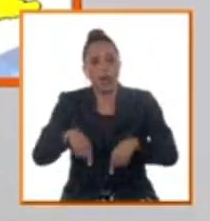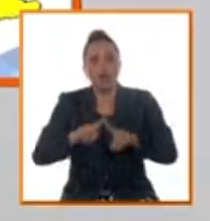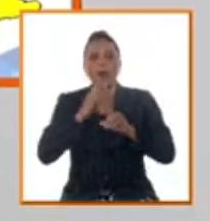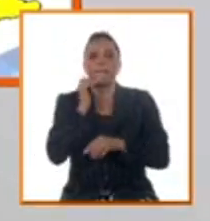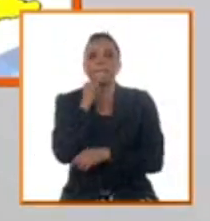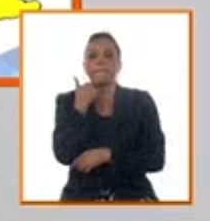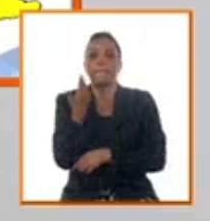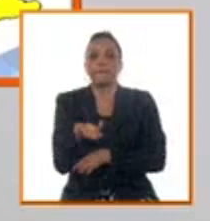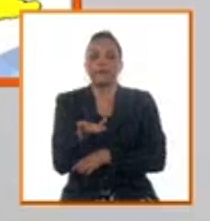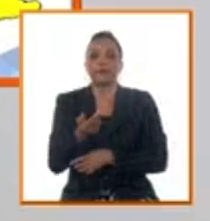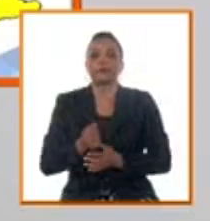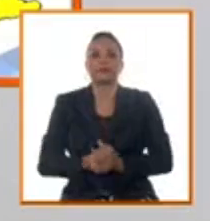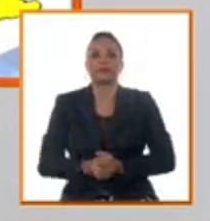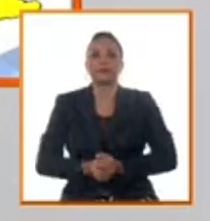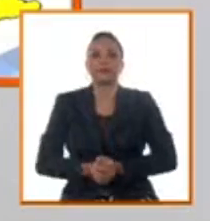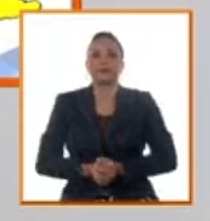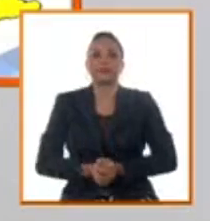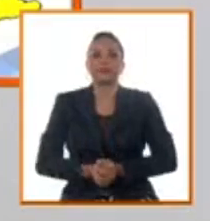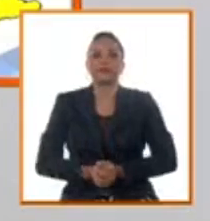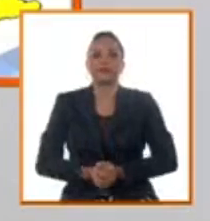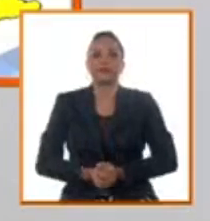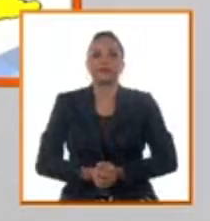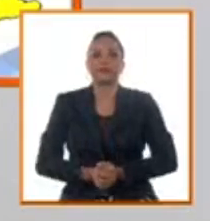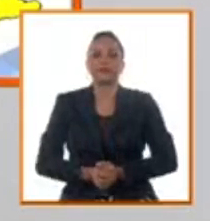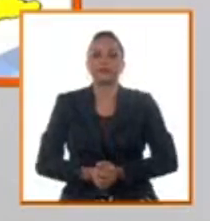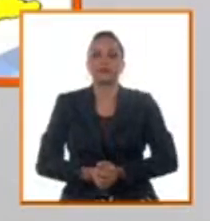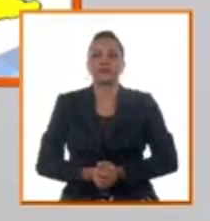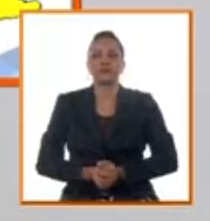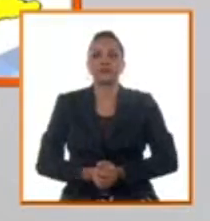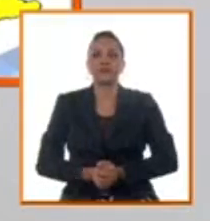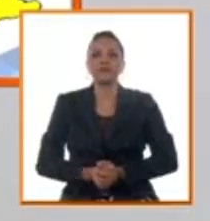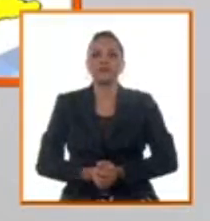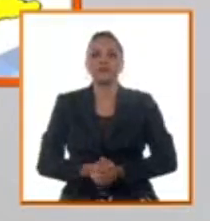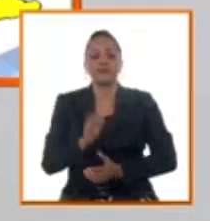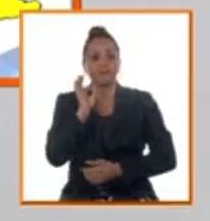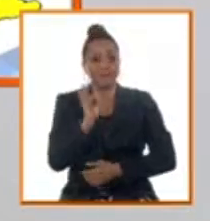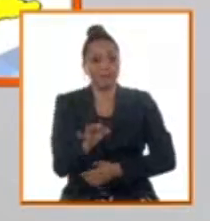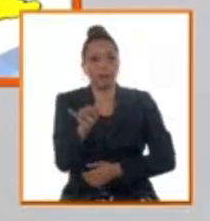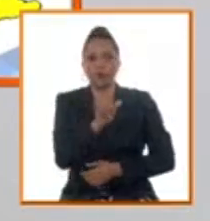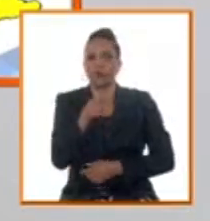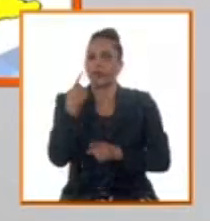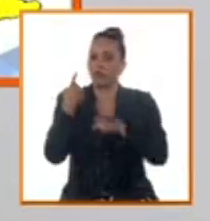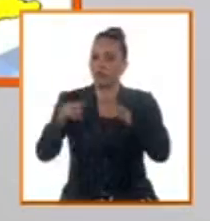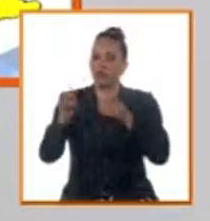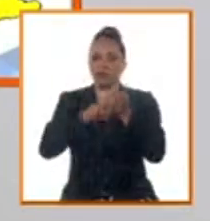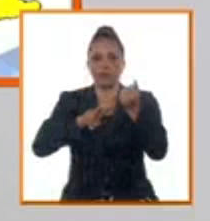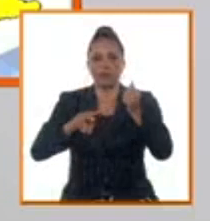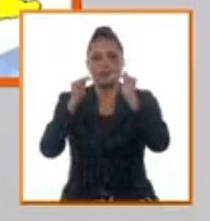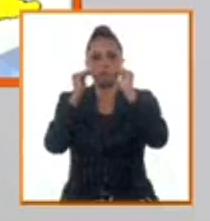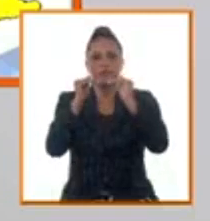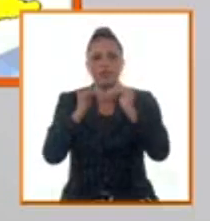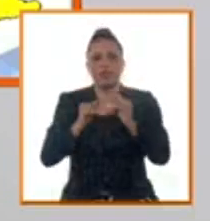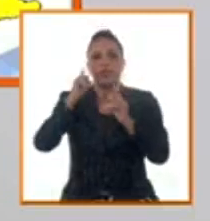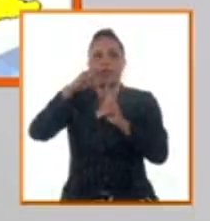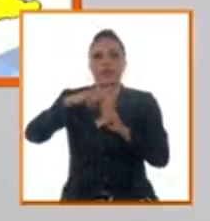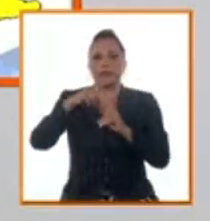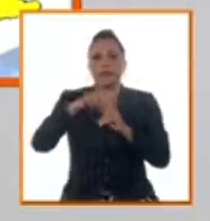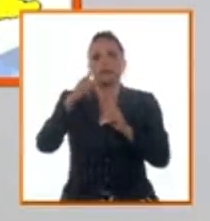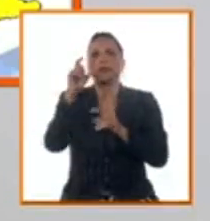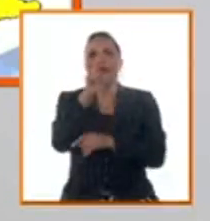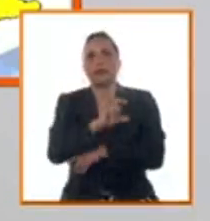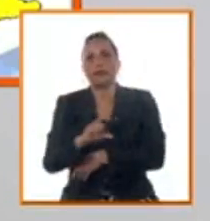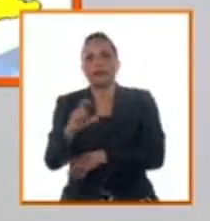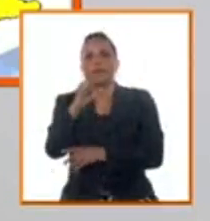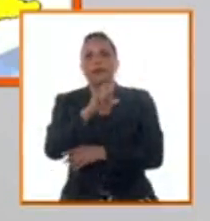lluvias significativas, lluvias importantes para el territorio de Granma. Asimismo lo han sido como aparece aquí en la gráfica, para la provincia de Las Tunas,